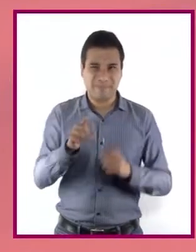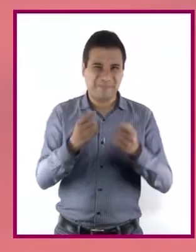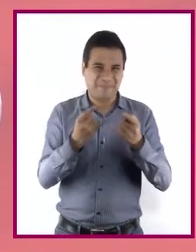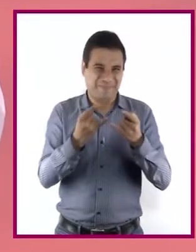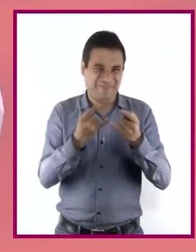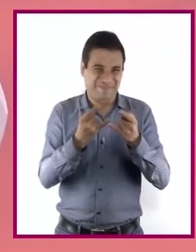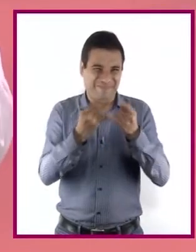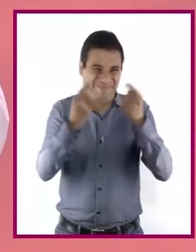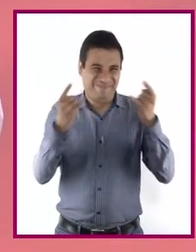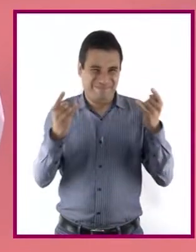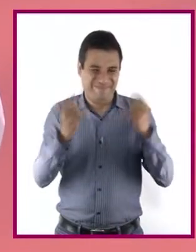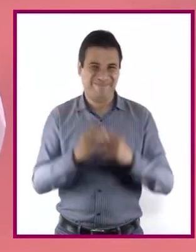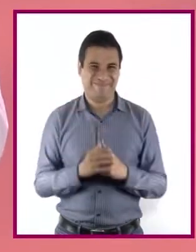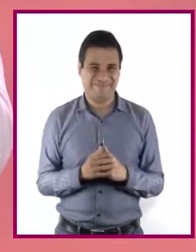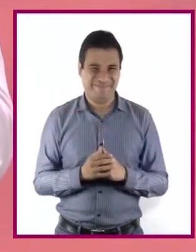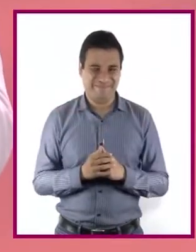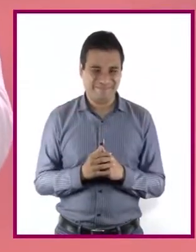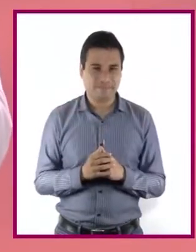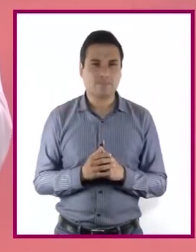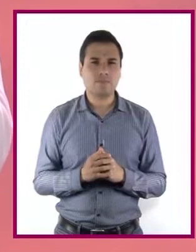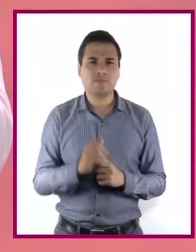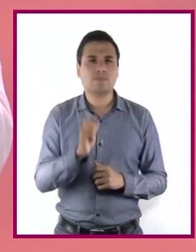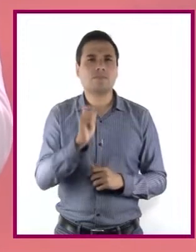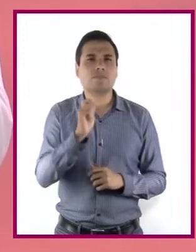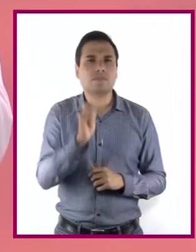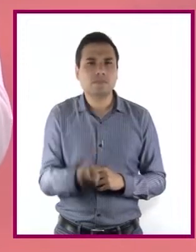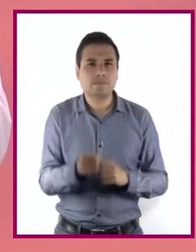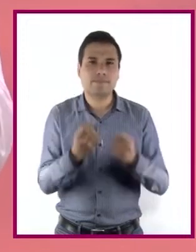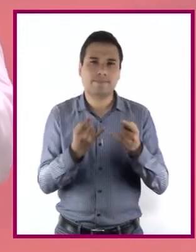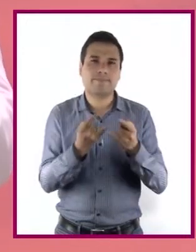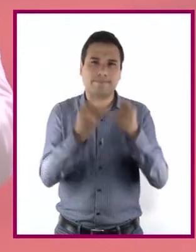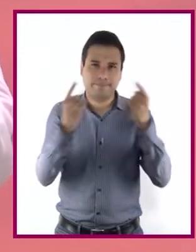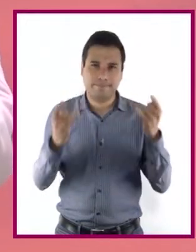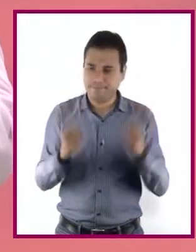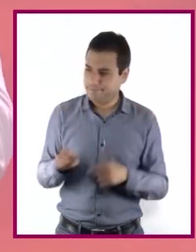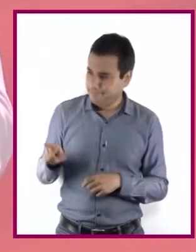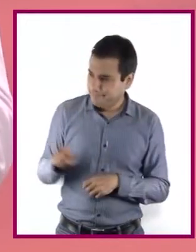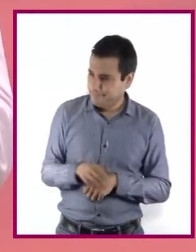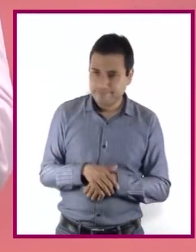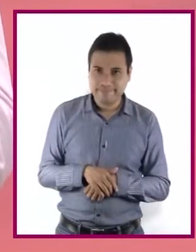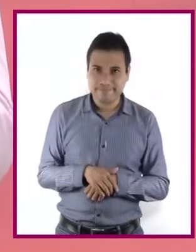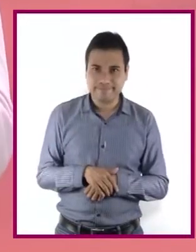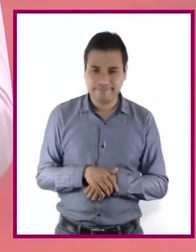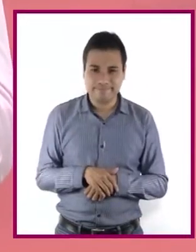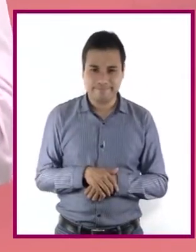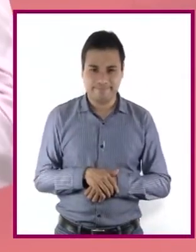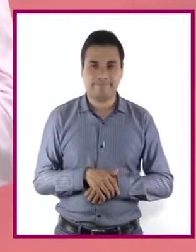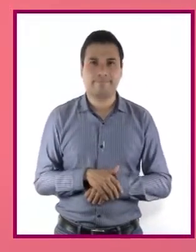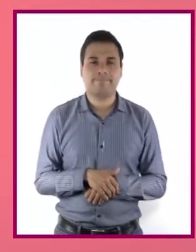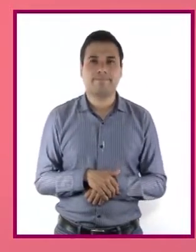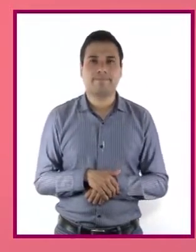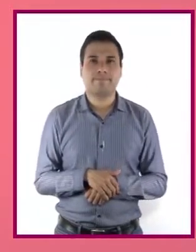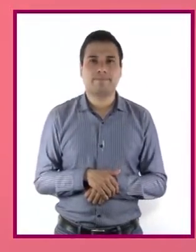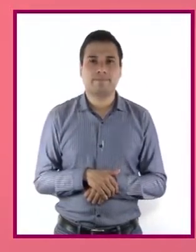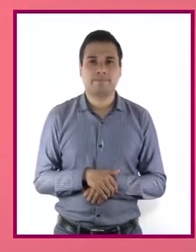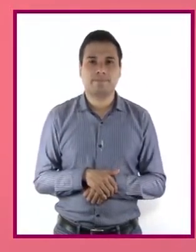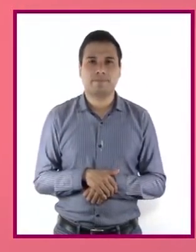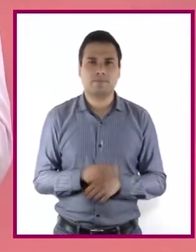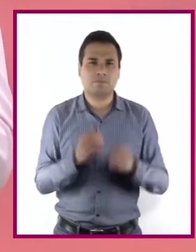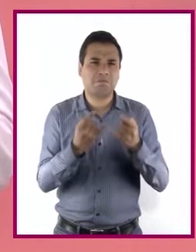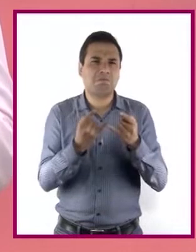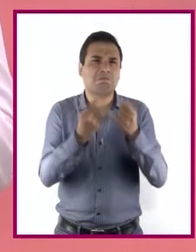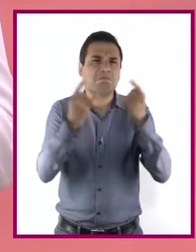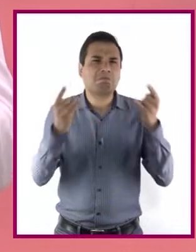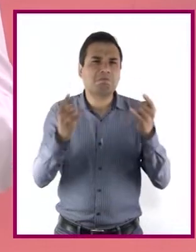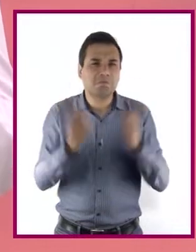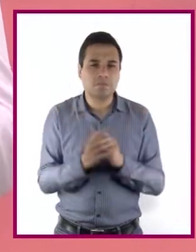de la representación que acabamos de ver es una adaptación del cuento Edward el Conquistador, escrito por Roald Dahl. La historia se centra